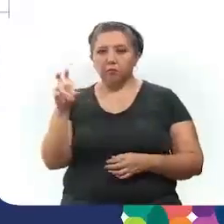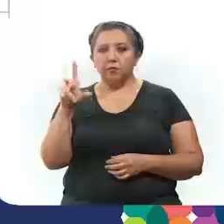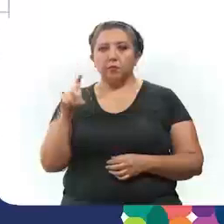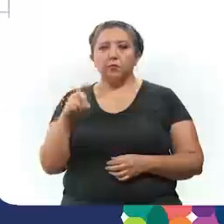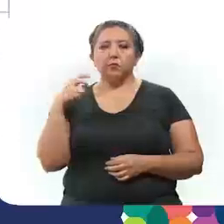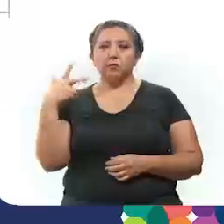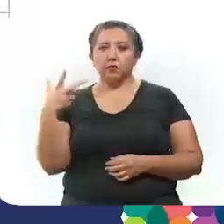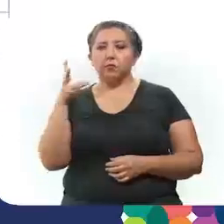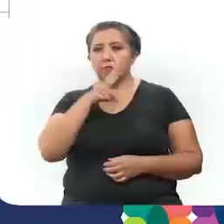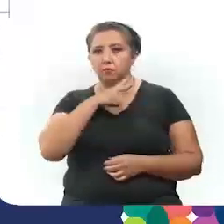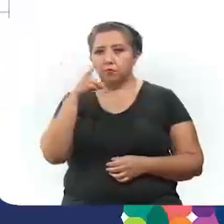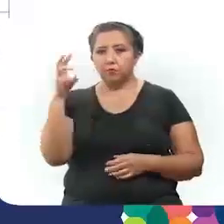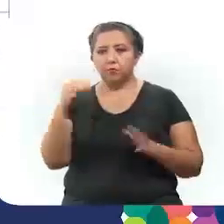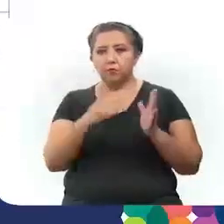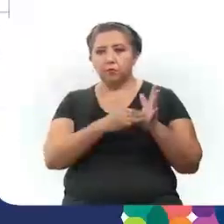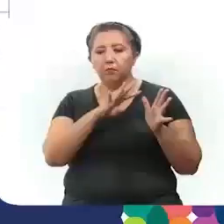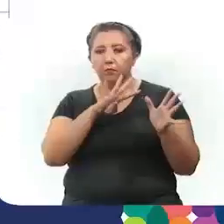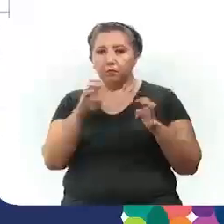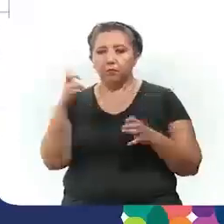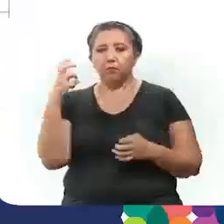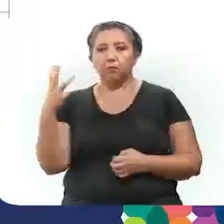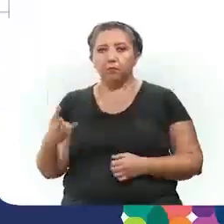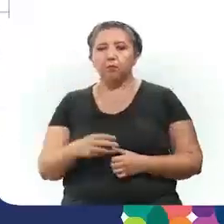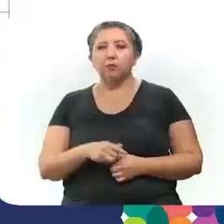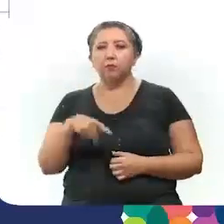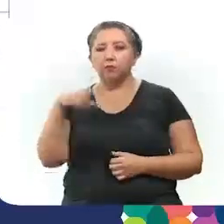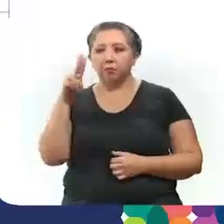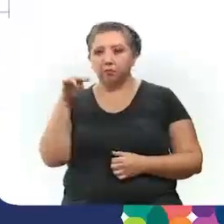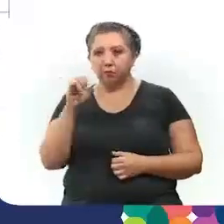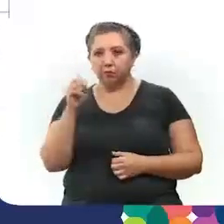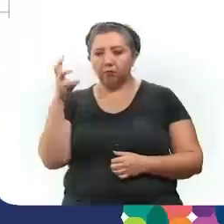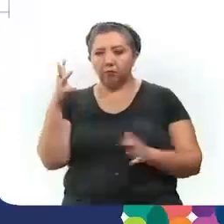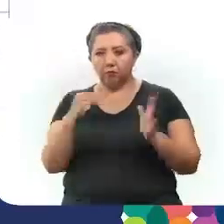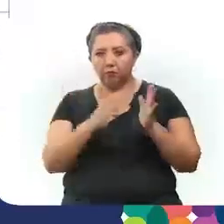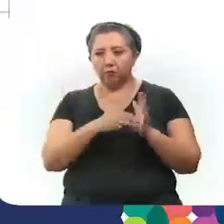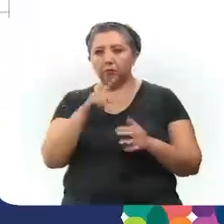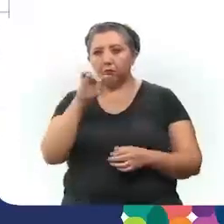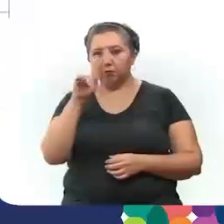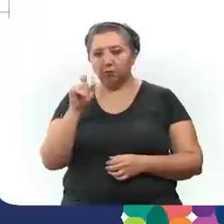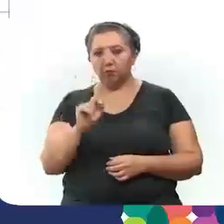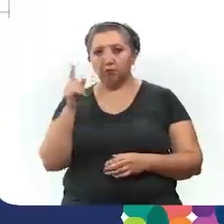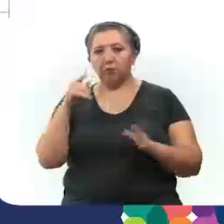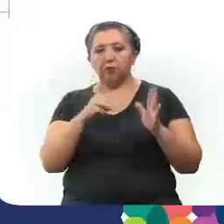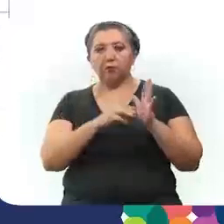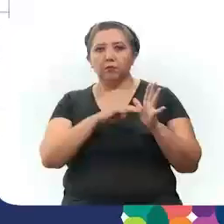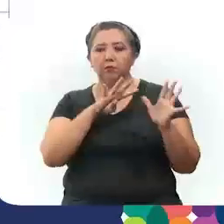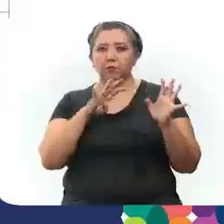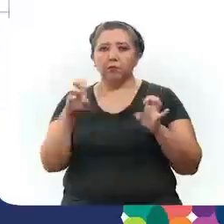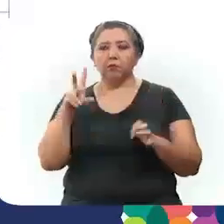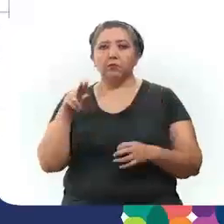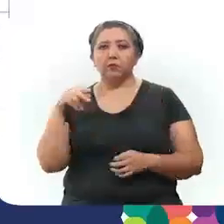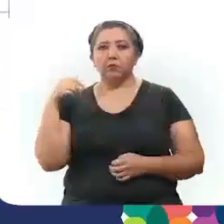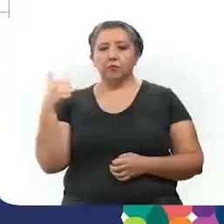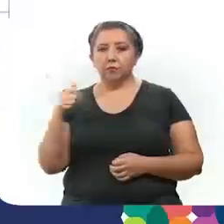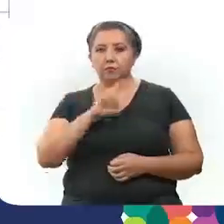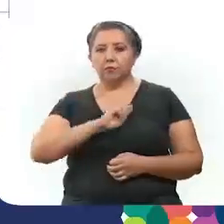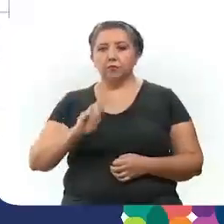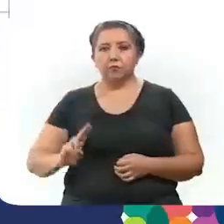47.338, Valladolid, 3.913, Canacín, 3.000, Tizimín, 1.986,